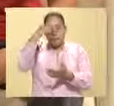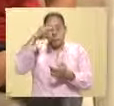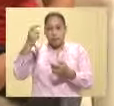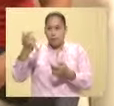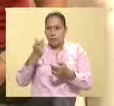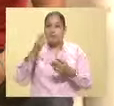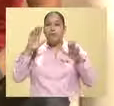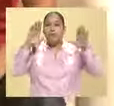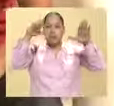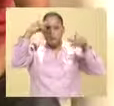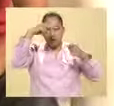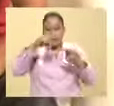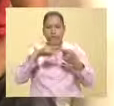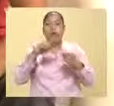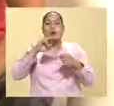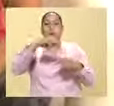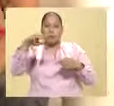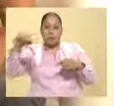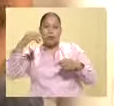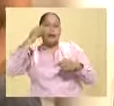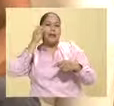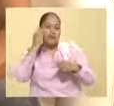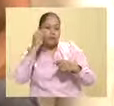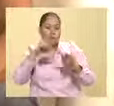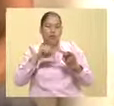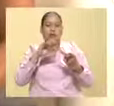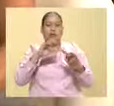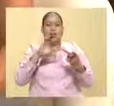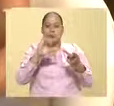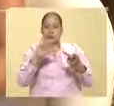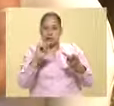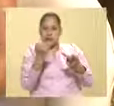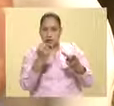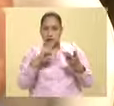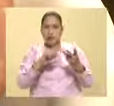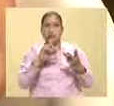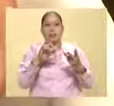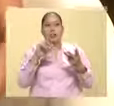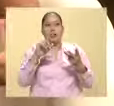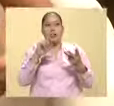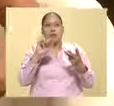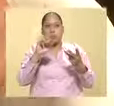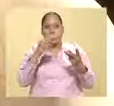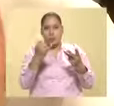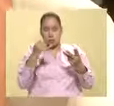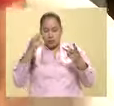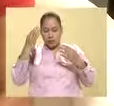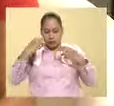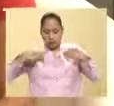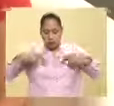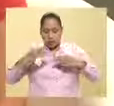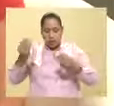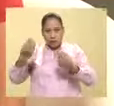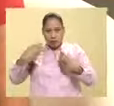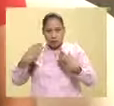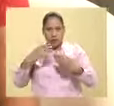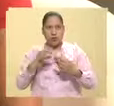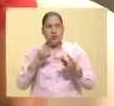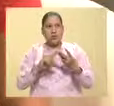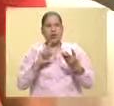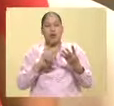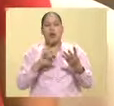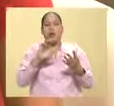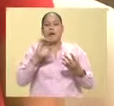aeroméxico movistar t entonces por si ti sic a tommy hilfiger me viste ya